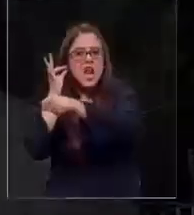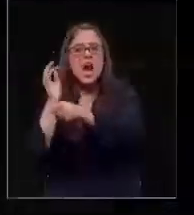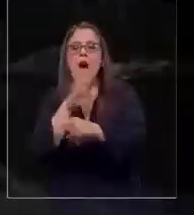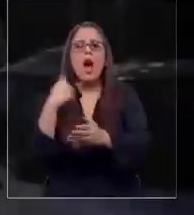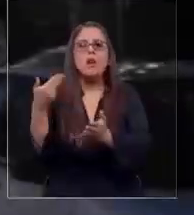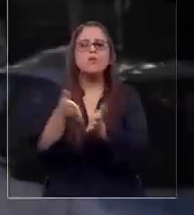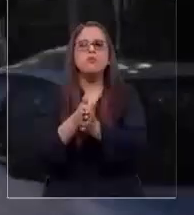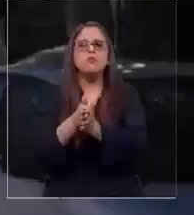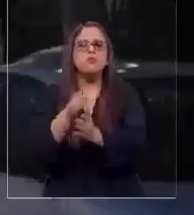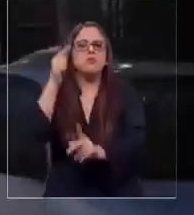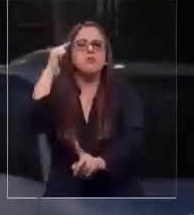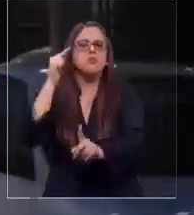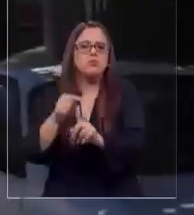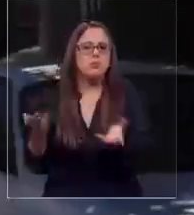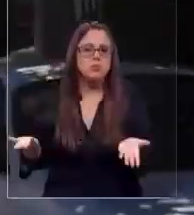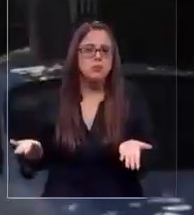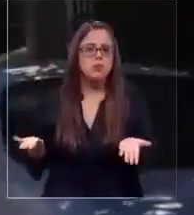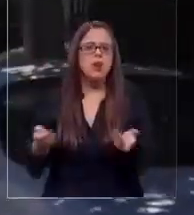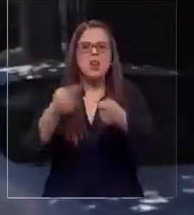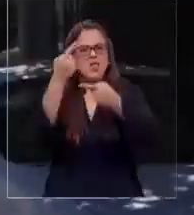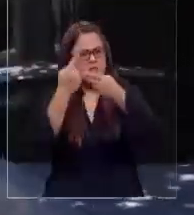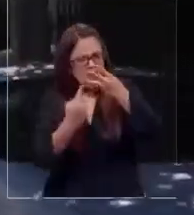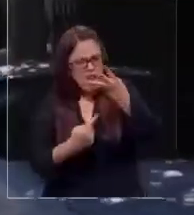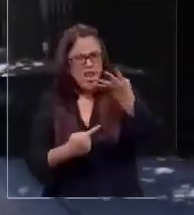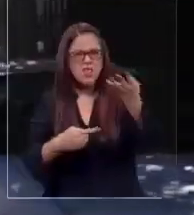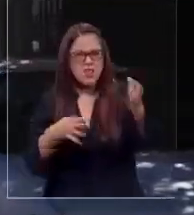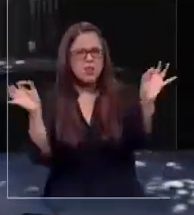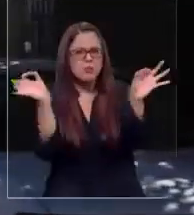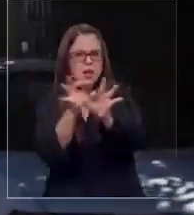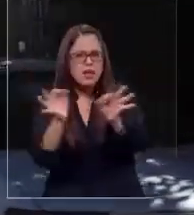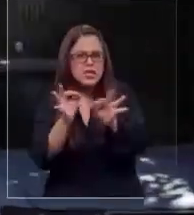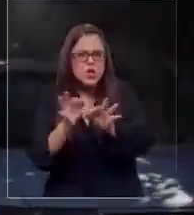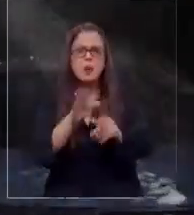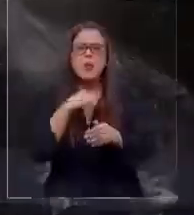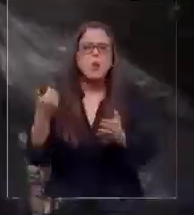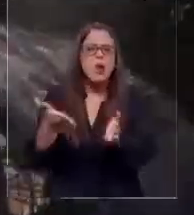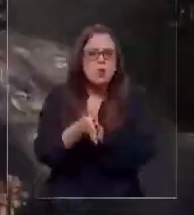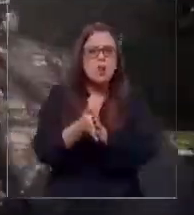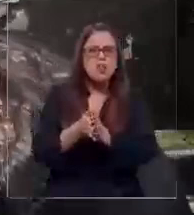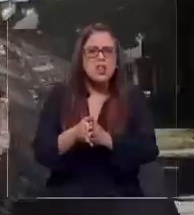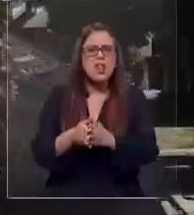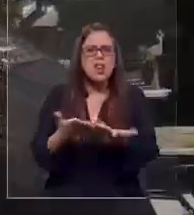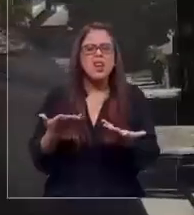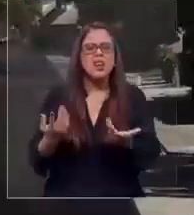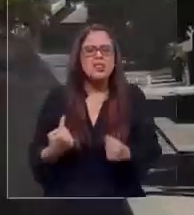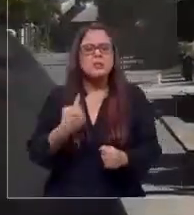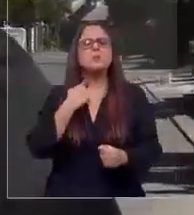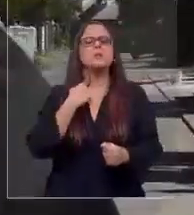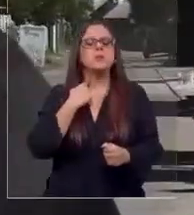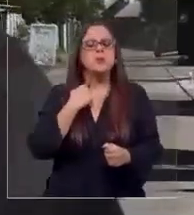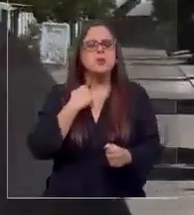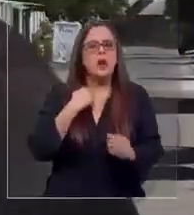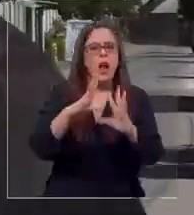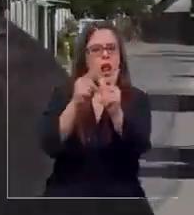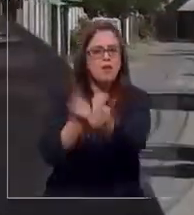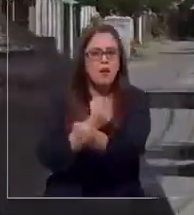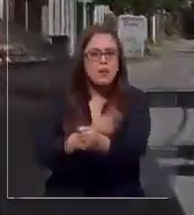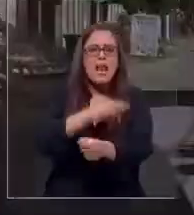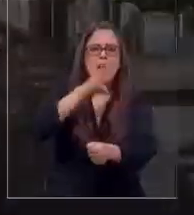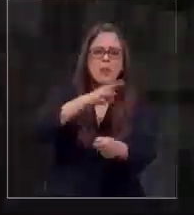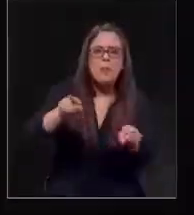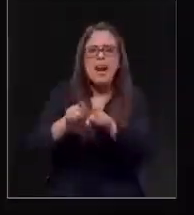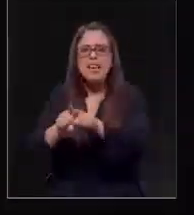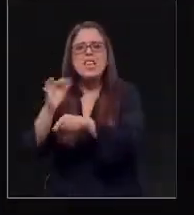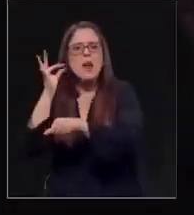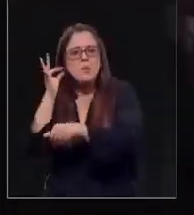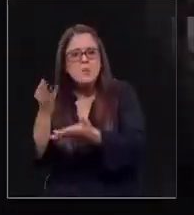supe. Distintas versiones para una muerte que sigue golpeando a esta familia. La madre de Carolina y sus hermanas, a raíz del dolor